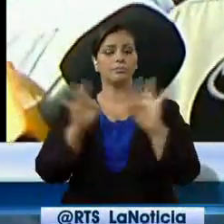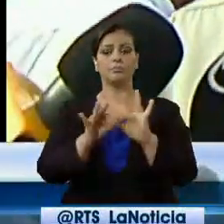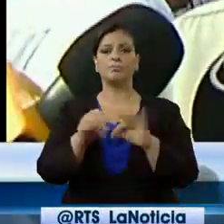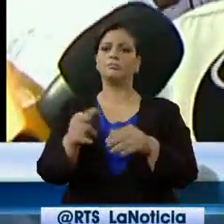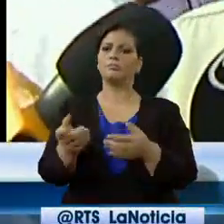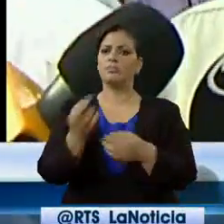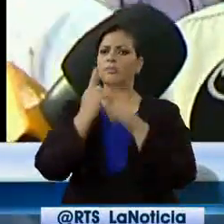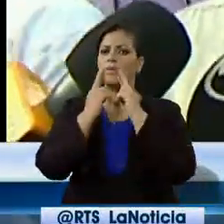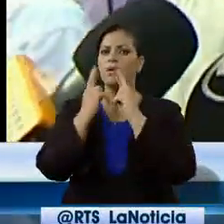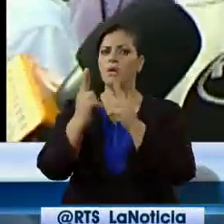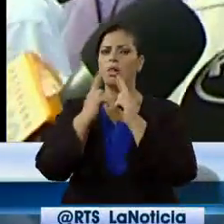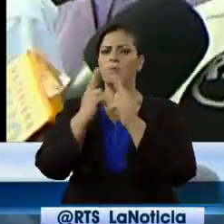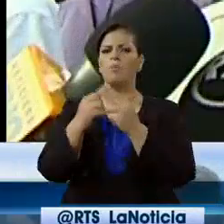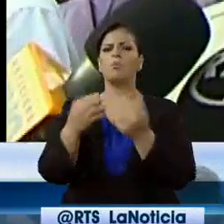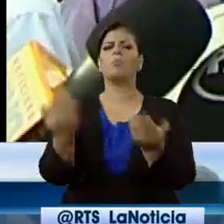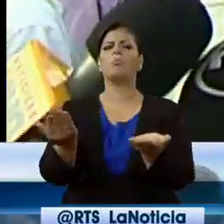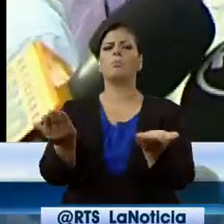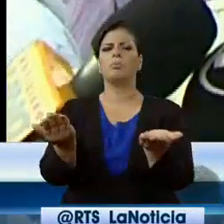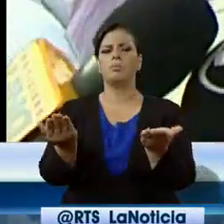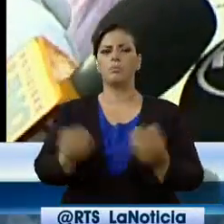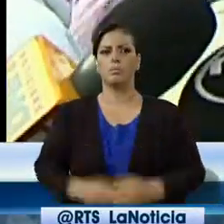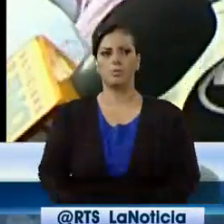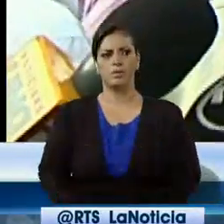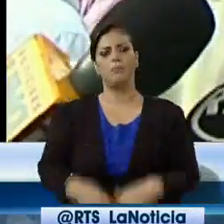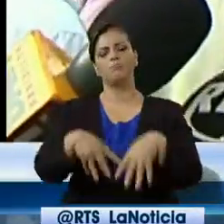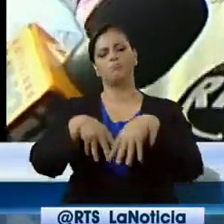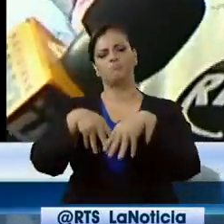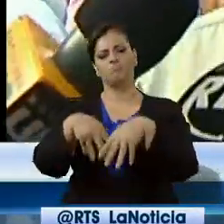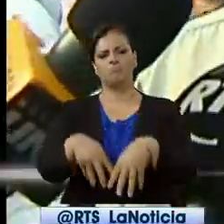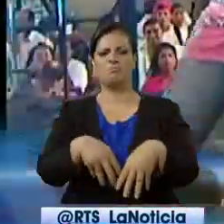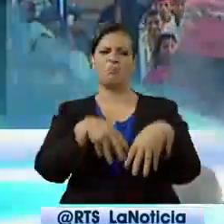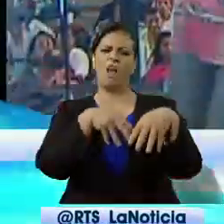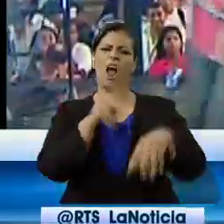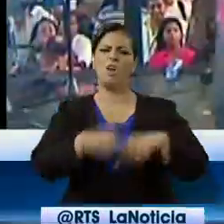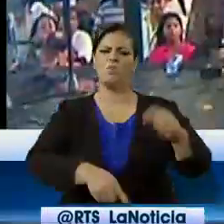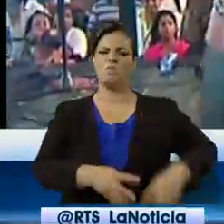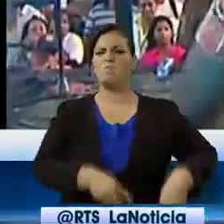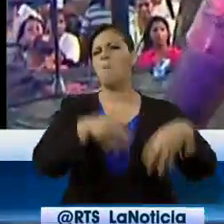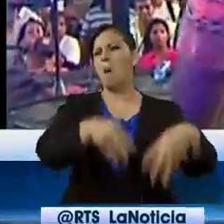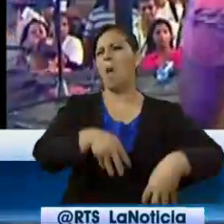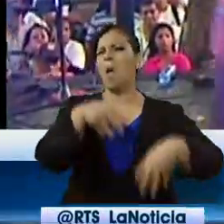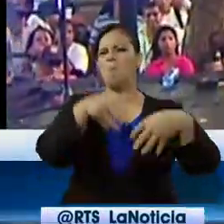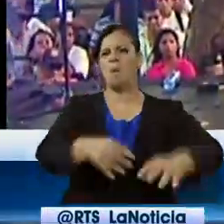que, como por disciplina, sale a protestar por protestar.